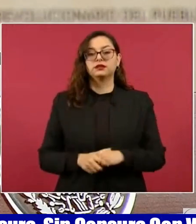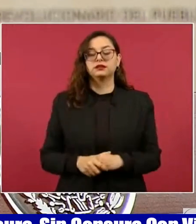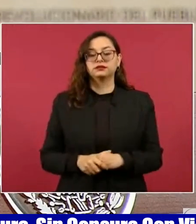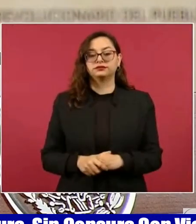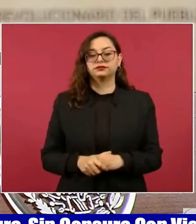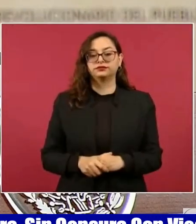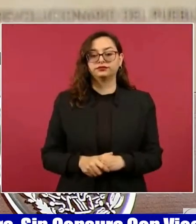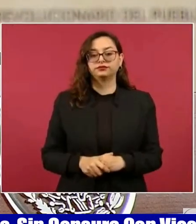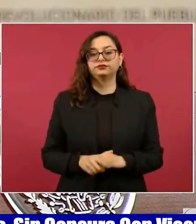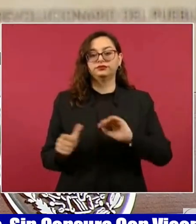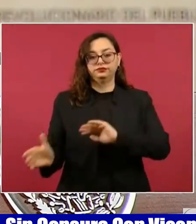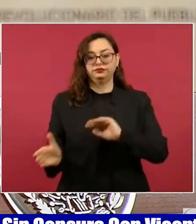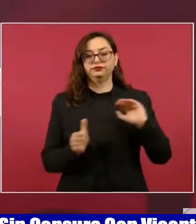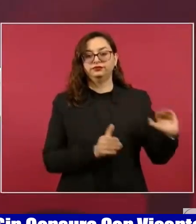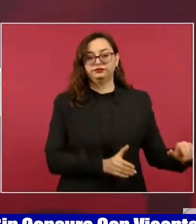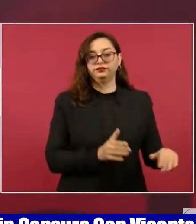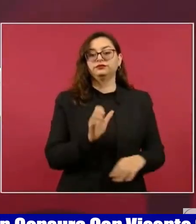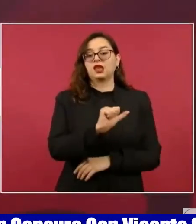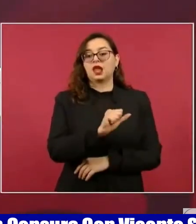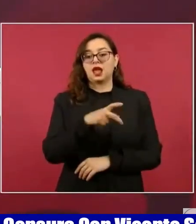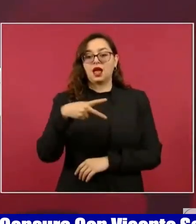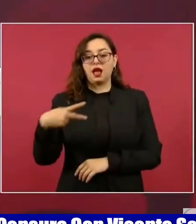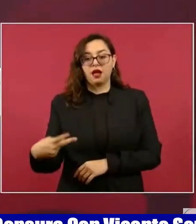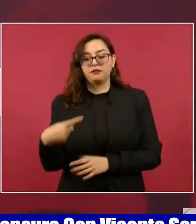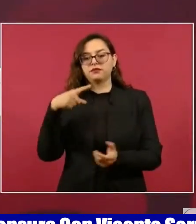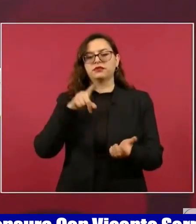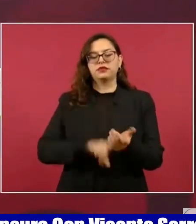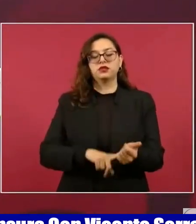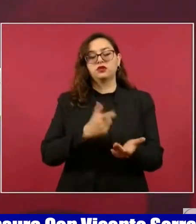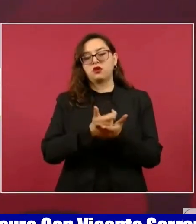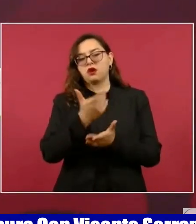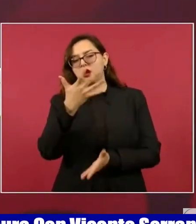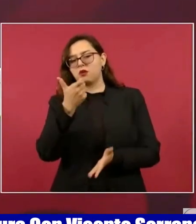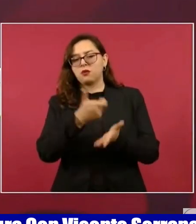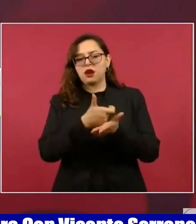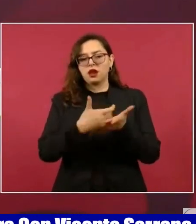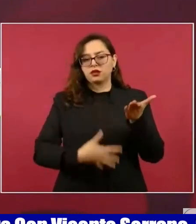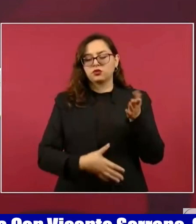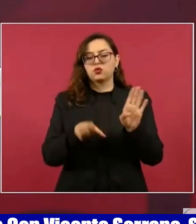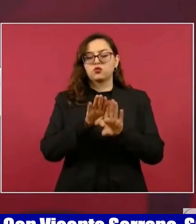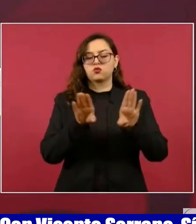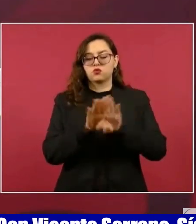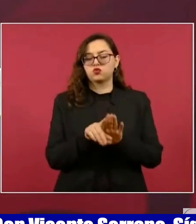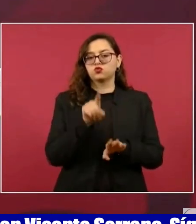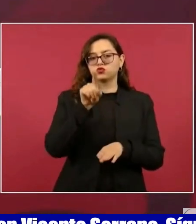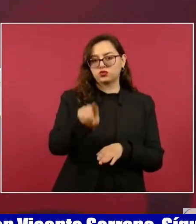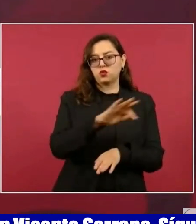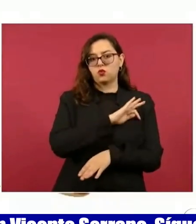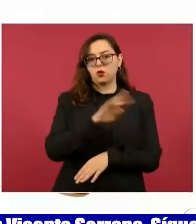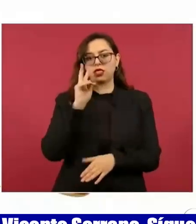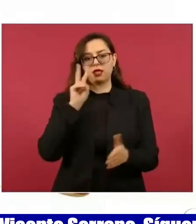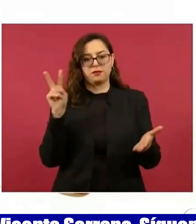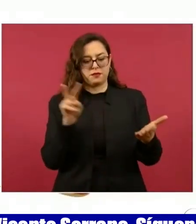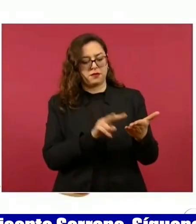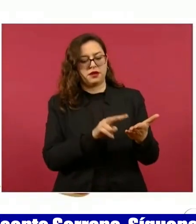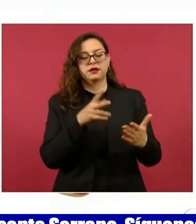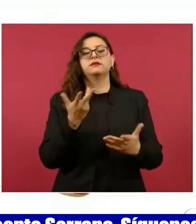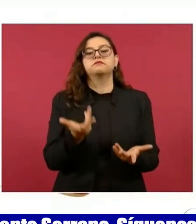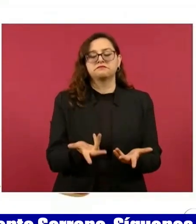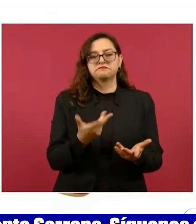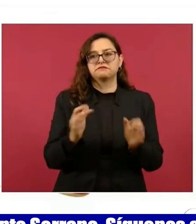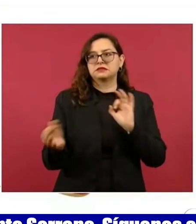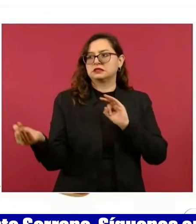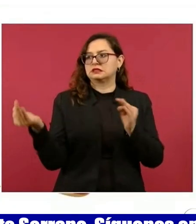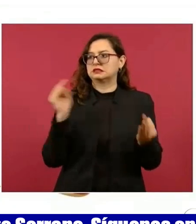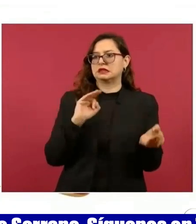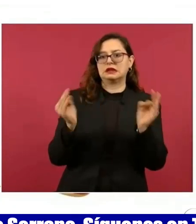ver sin el margen cuáles son los precios más económicos y los más caros para que ustedes tengan este referente y puedan darse cuenta